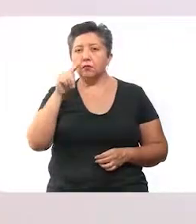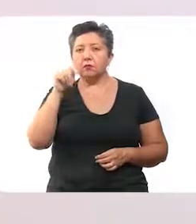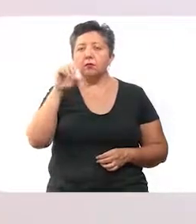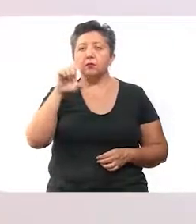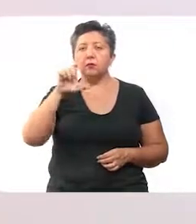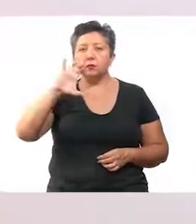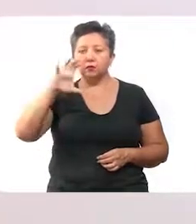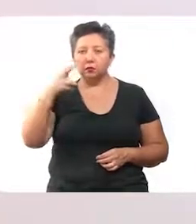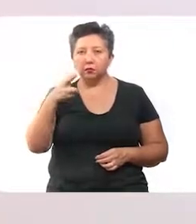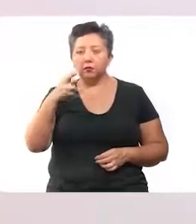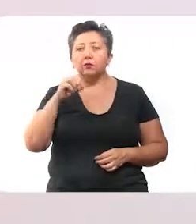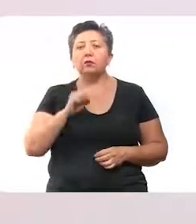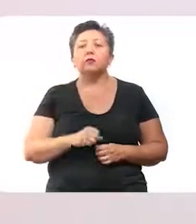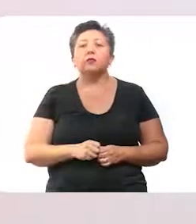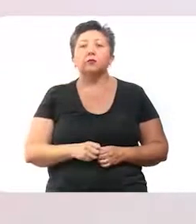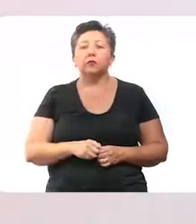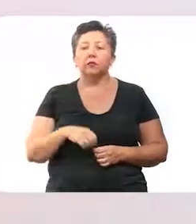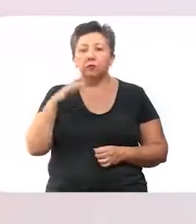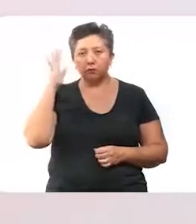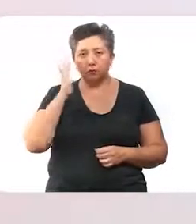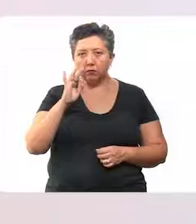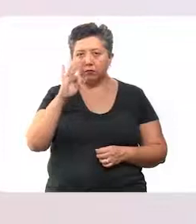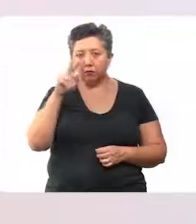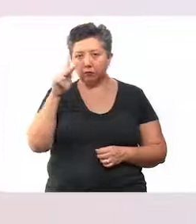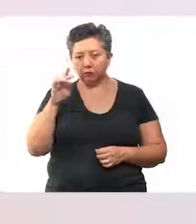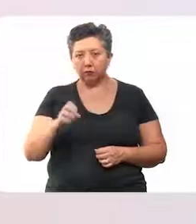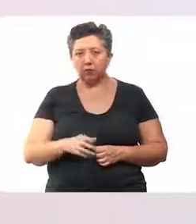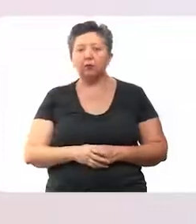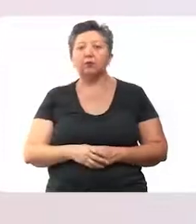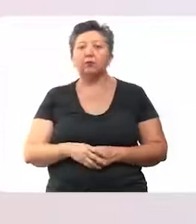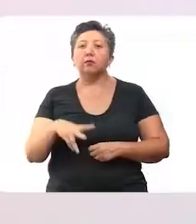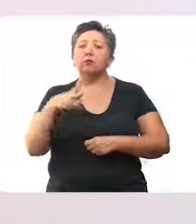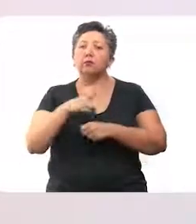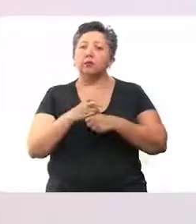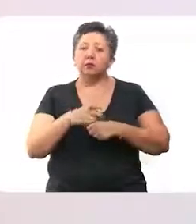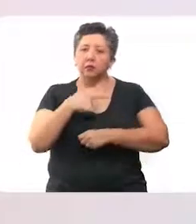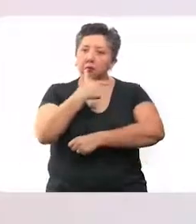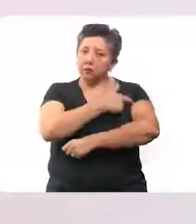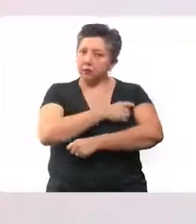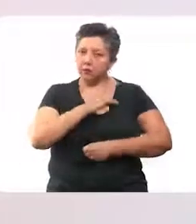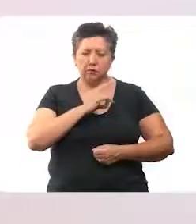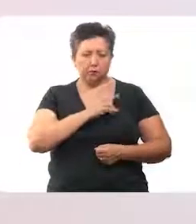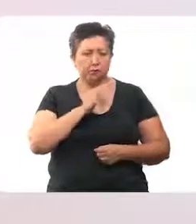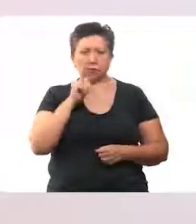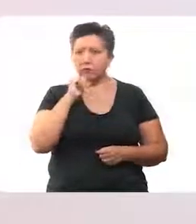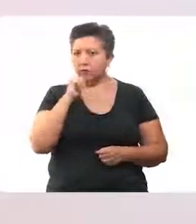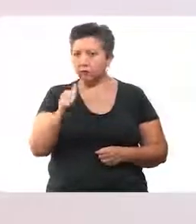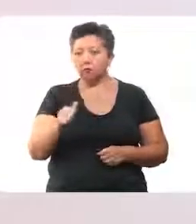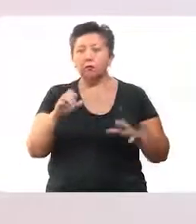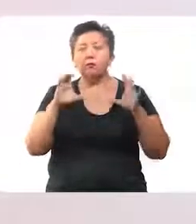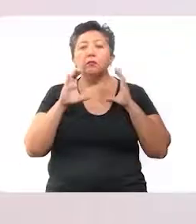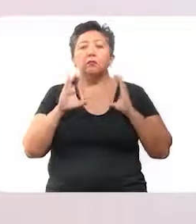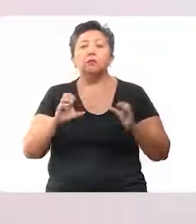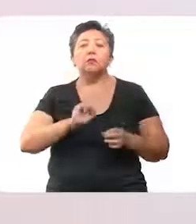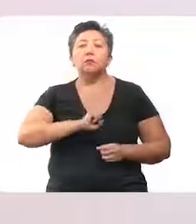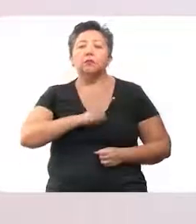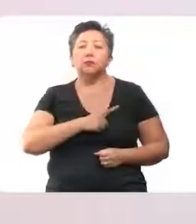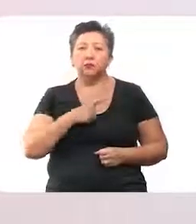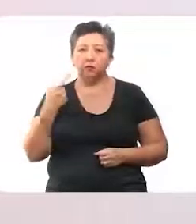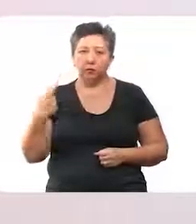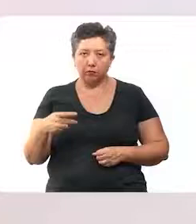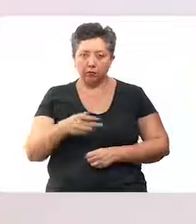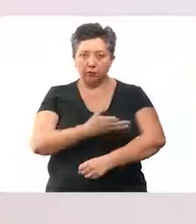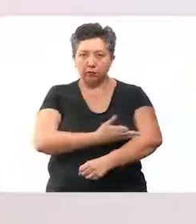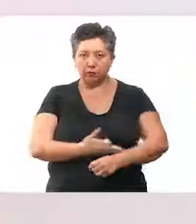Telchac Pueblo, Chaxinquín y San Felipe. Los invitamos a vacunarse sin temor para proteger nuestra salud y la de